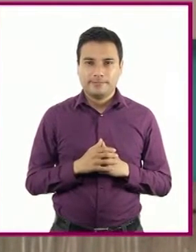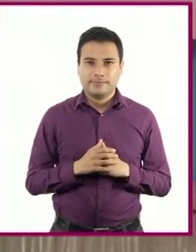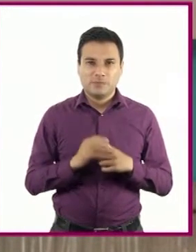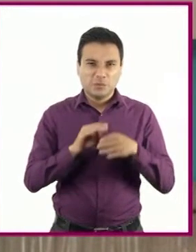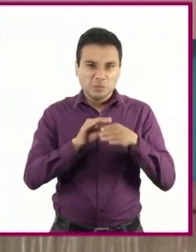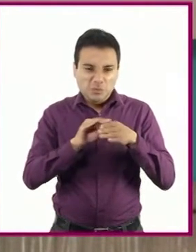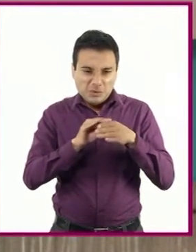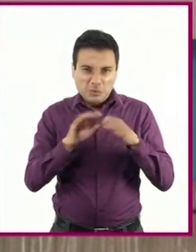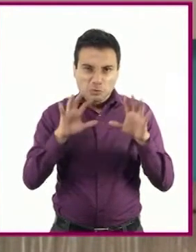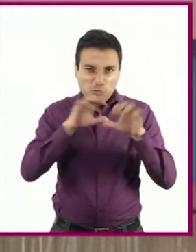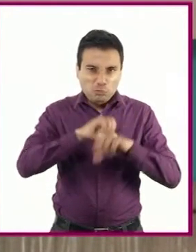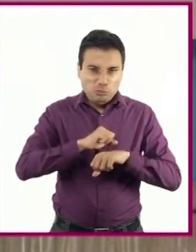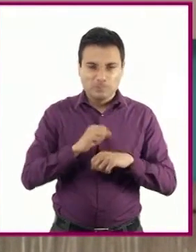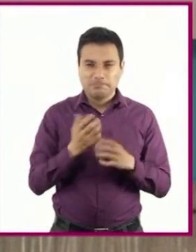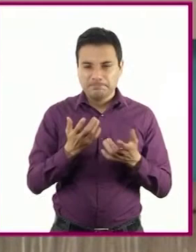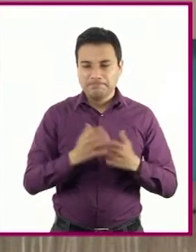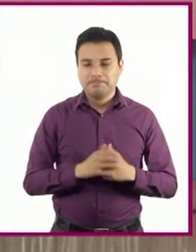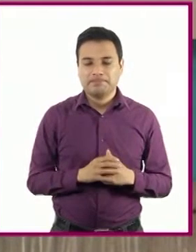morado oscuro.